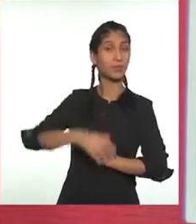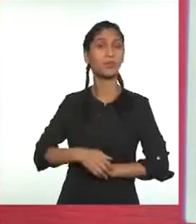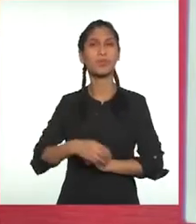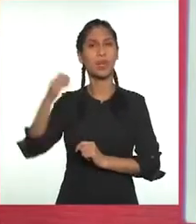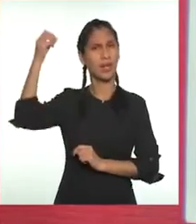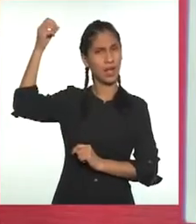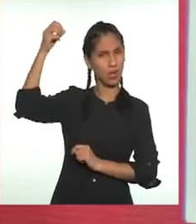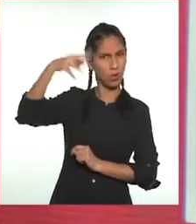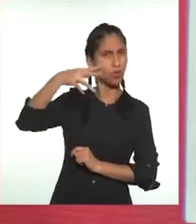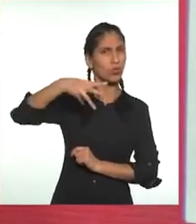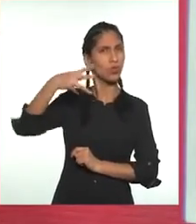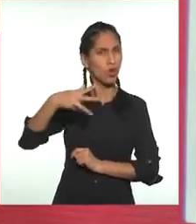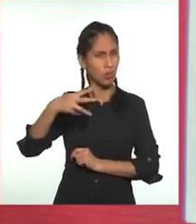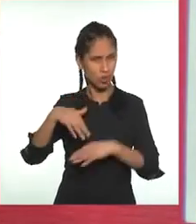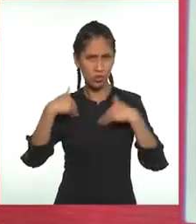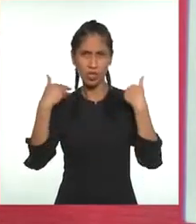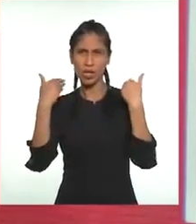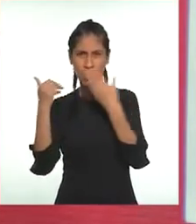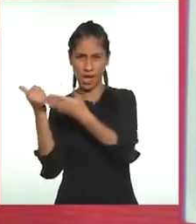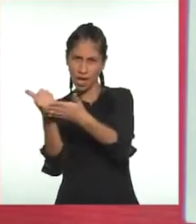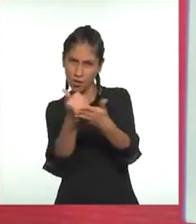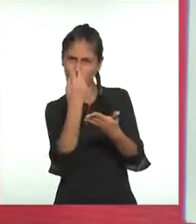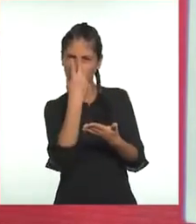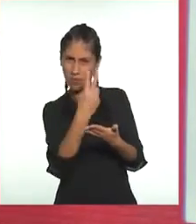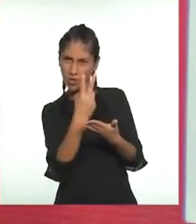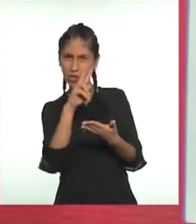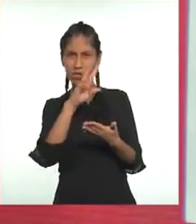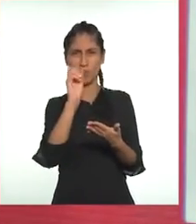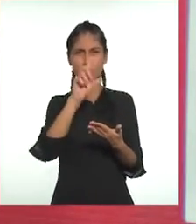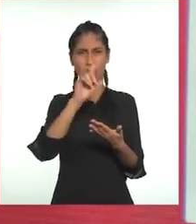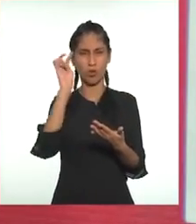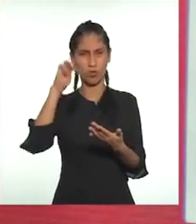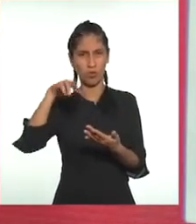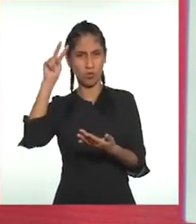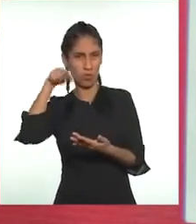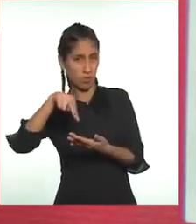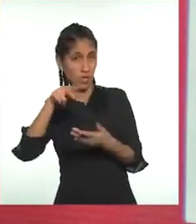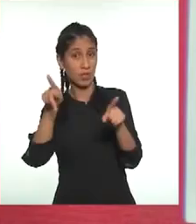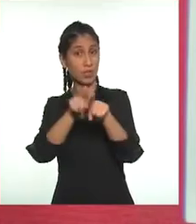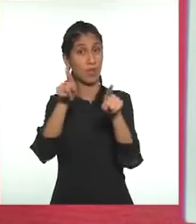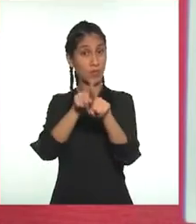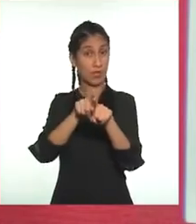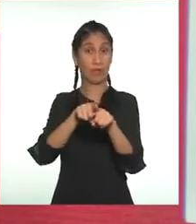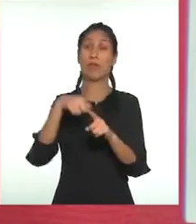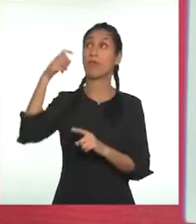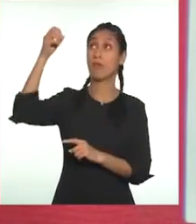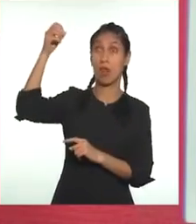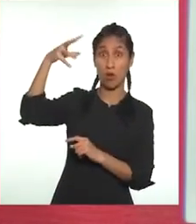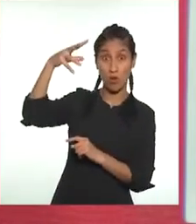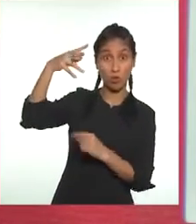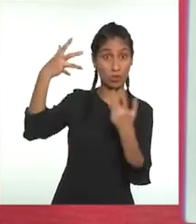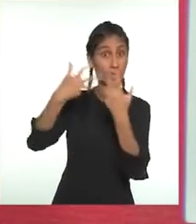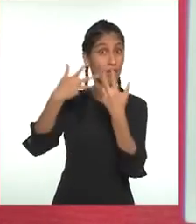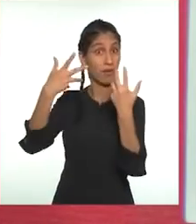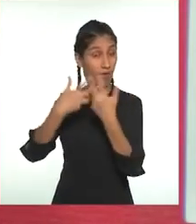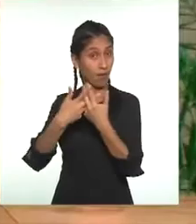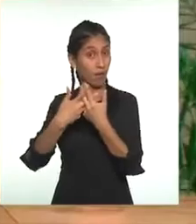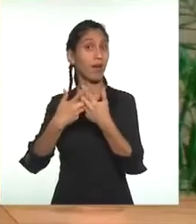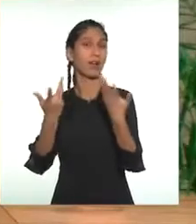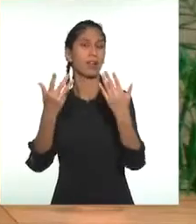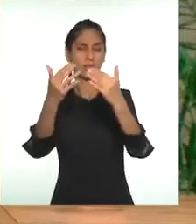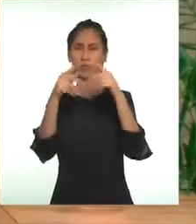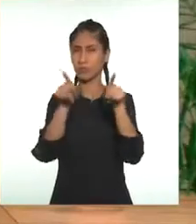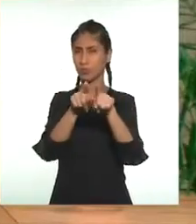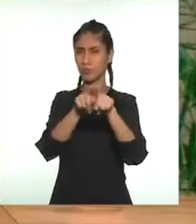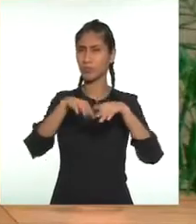los objetos y nos permite ver el volumen, la textura, el contraste y el color. El tipo de luz genera el ambiente en una fotografía.